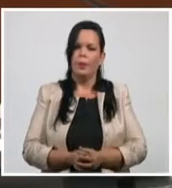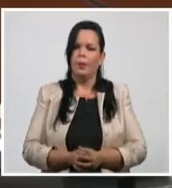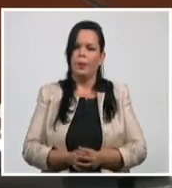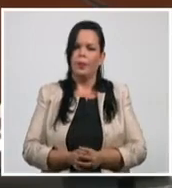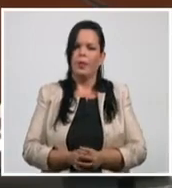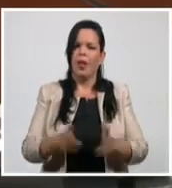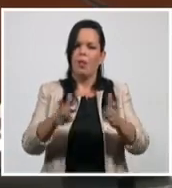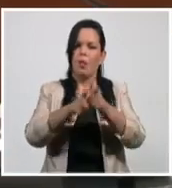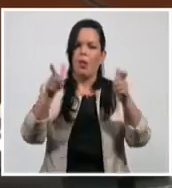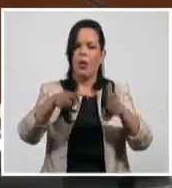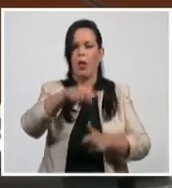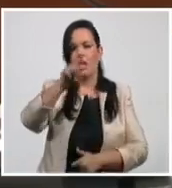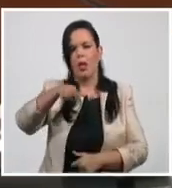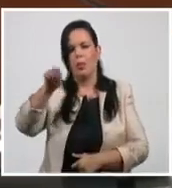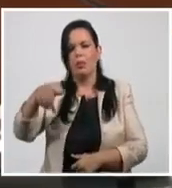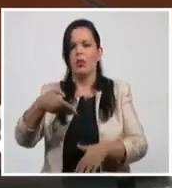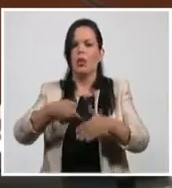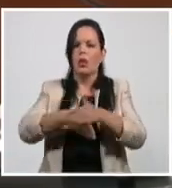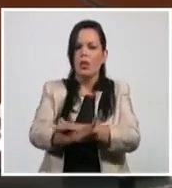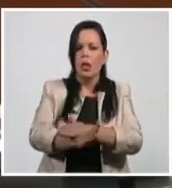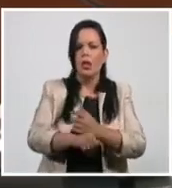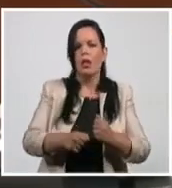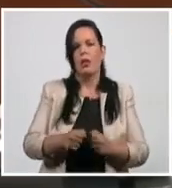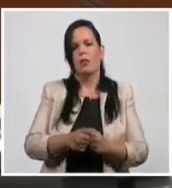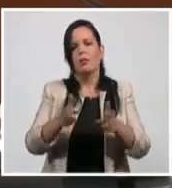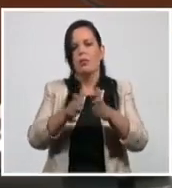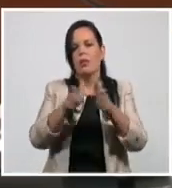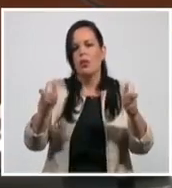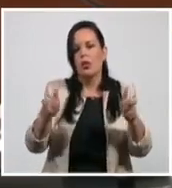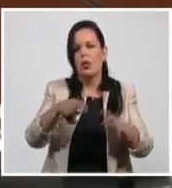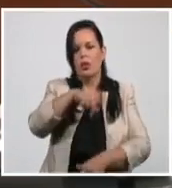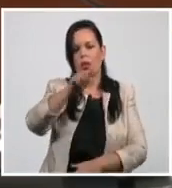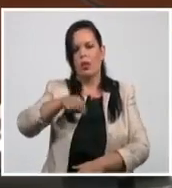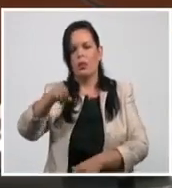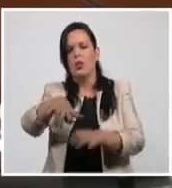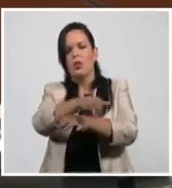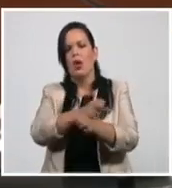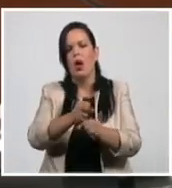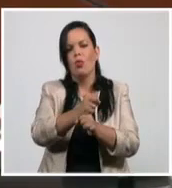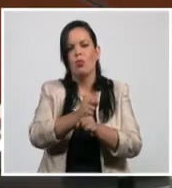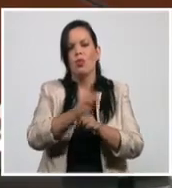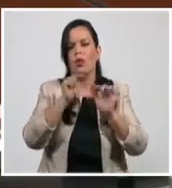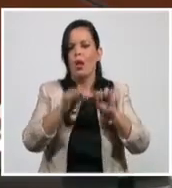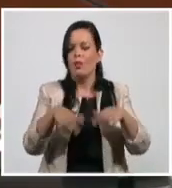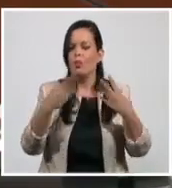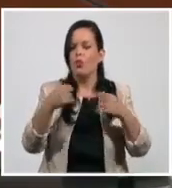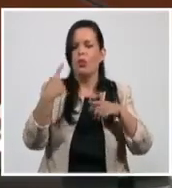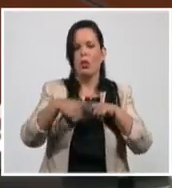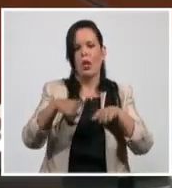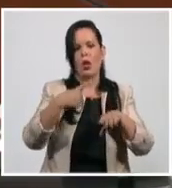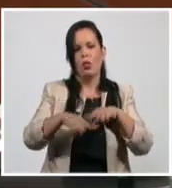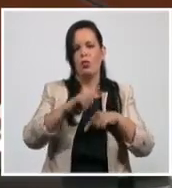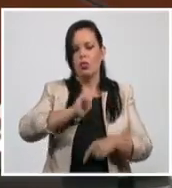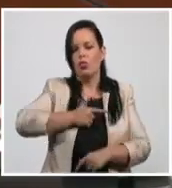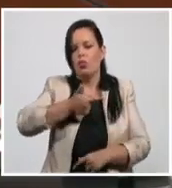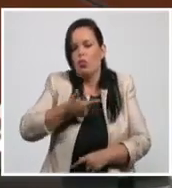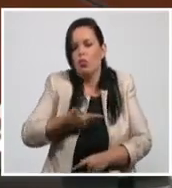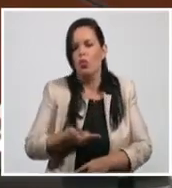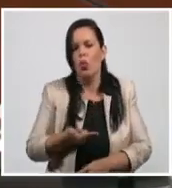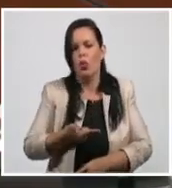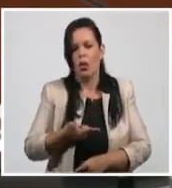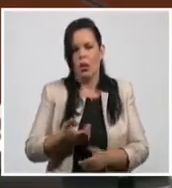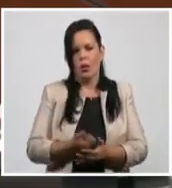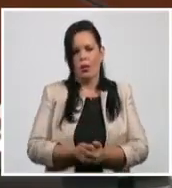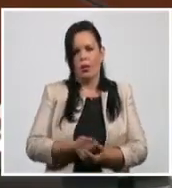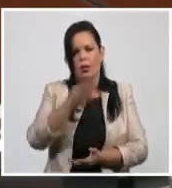están articulando y hoy se están dirimiendo esencias fundamentales de la cultura de la nación, que reitero, en este caso